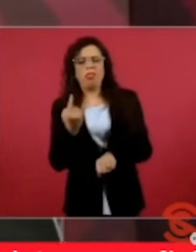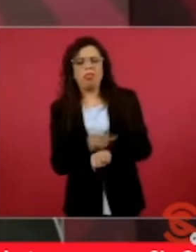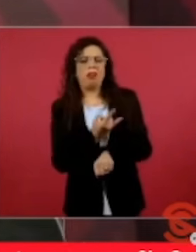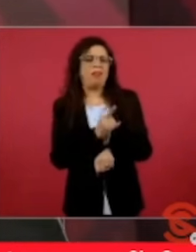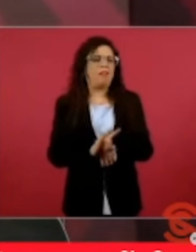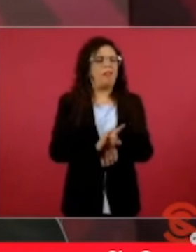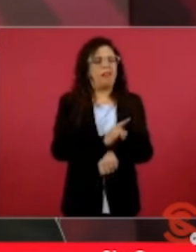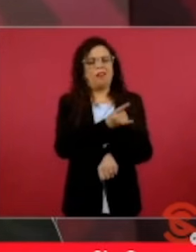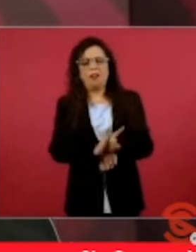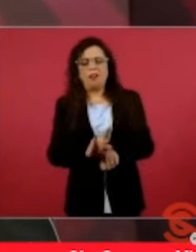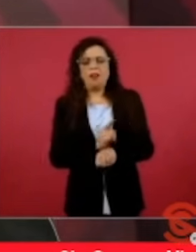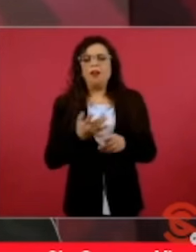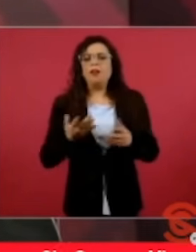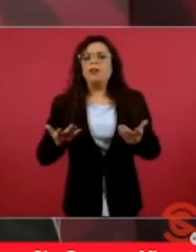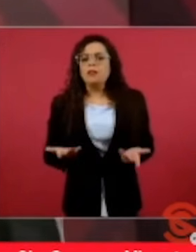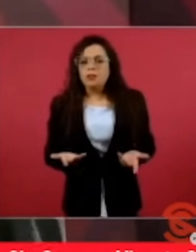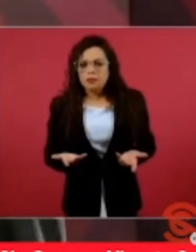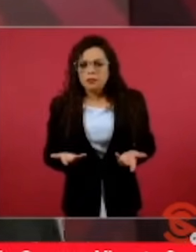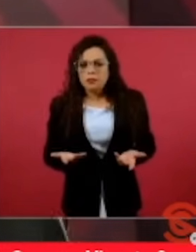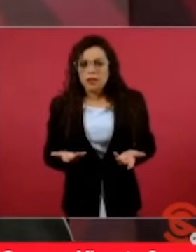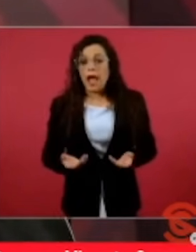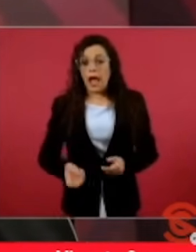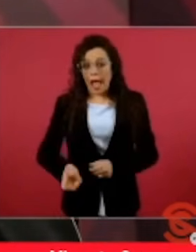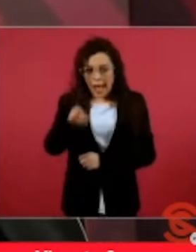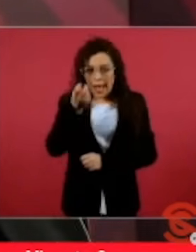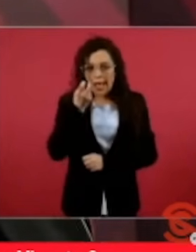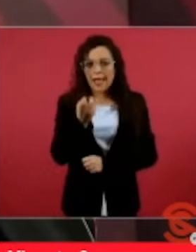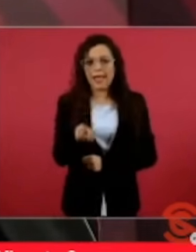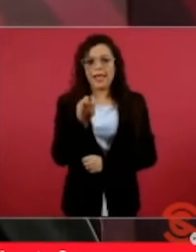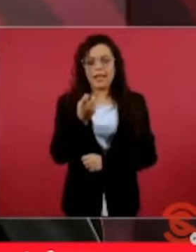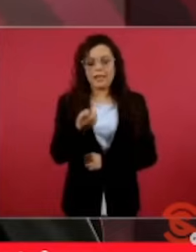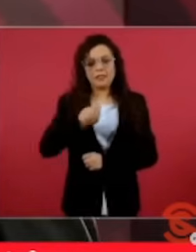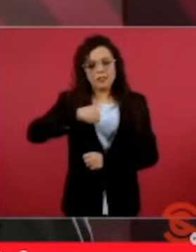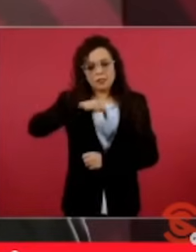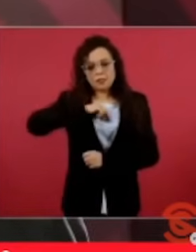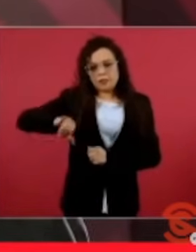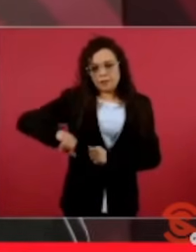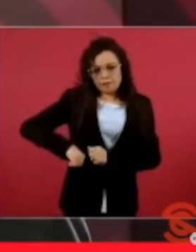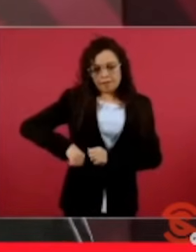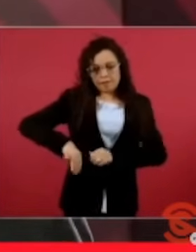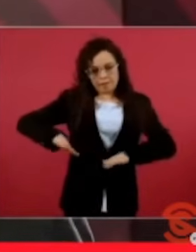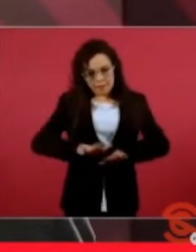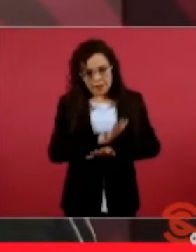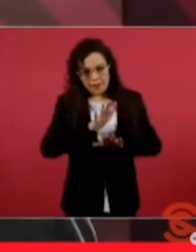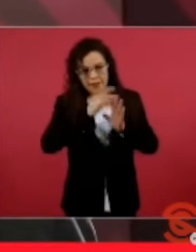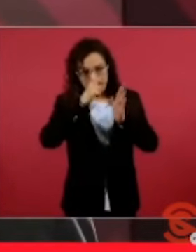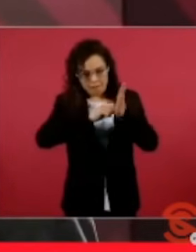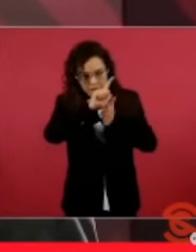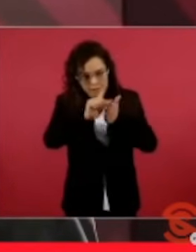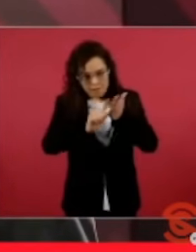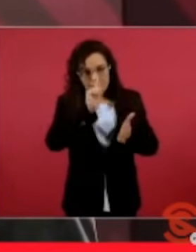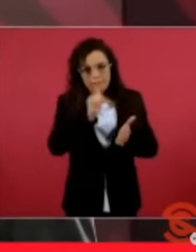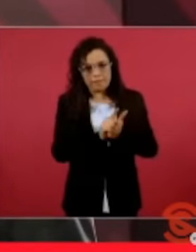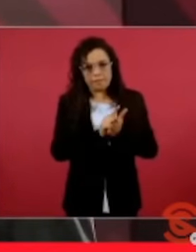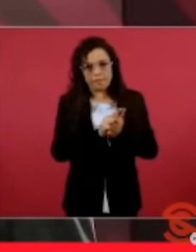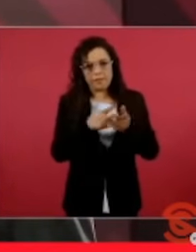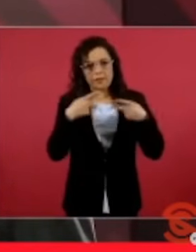reforma que el pueblo sea el que eliga a los jueces a los magistrados a los ministros